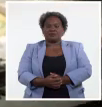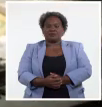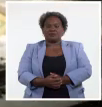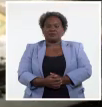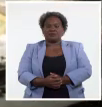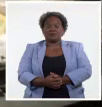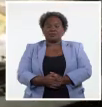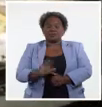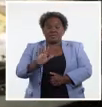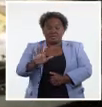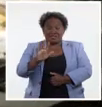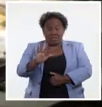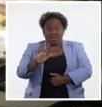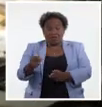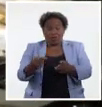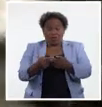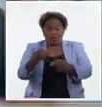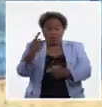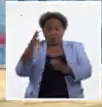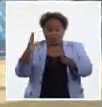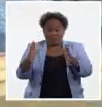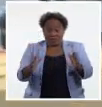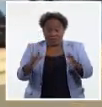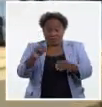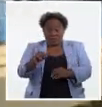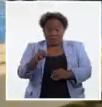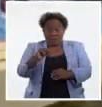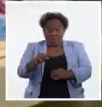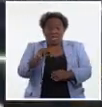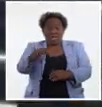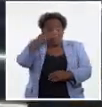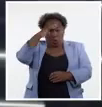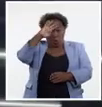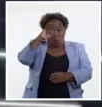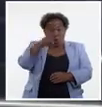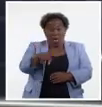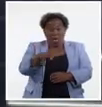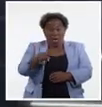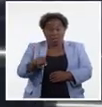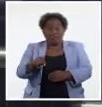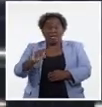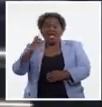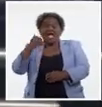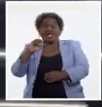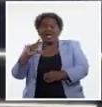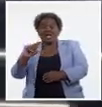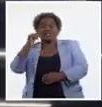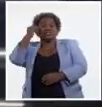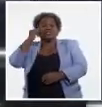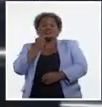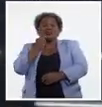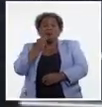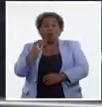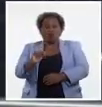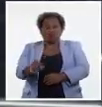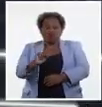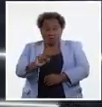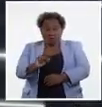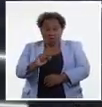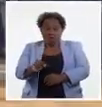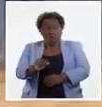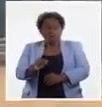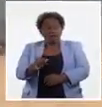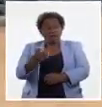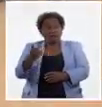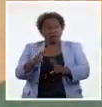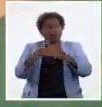Cinco de los partidos de la primera fase de la serie los disputará Cuba en el Estadio Monumental de Caracas, Simón Bolívar, calificado por muchos